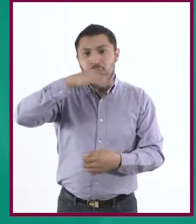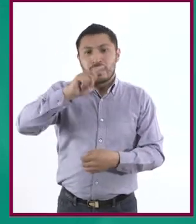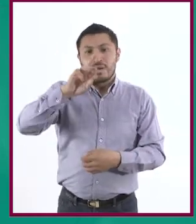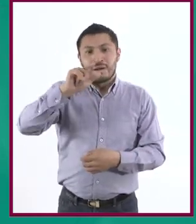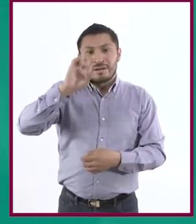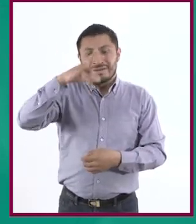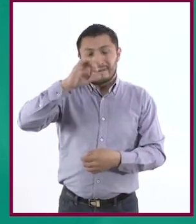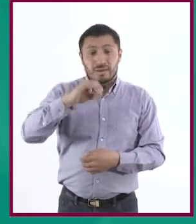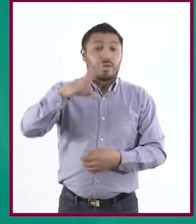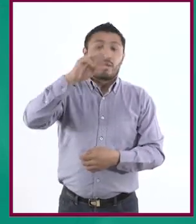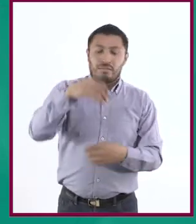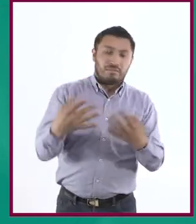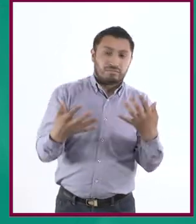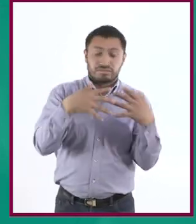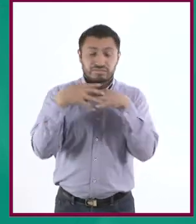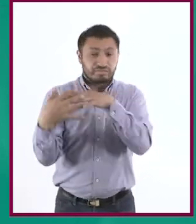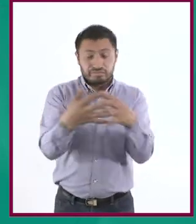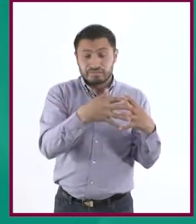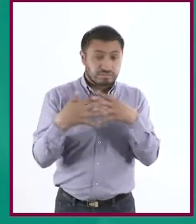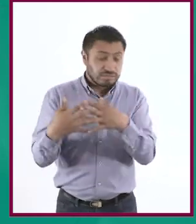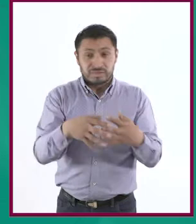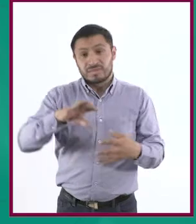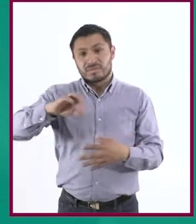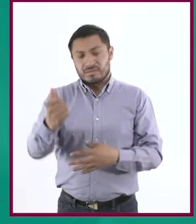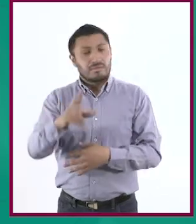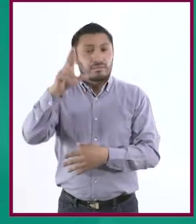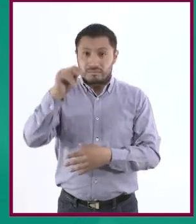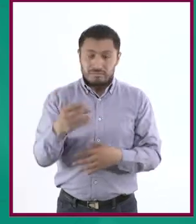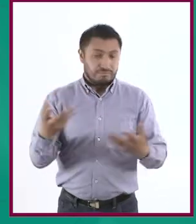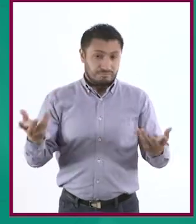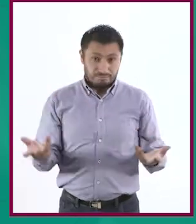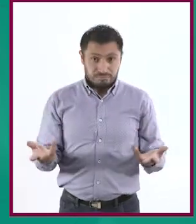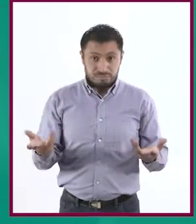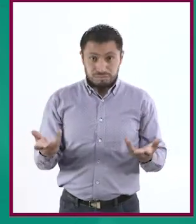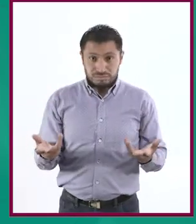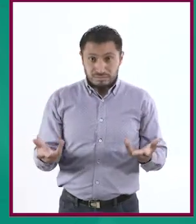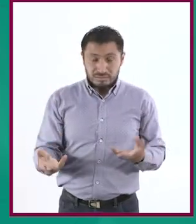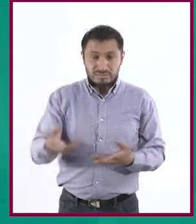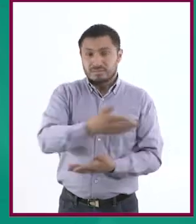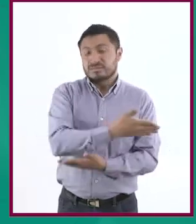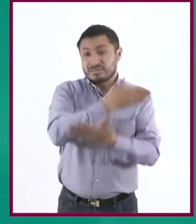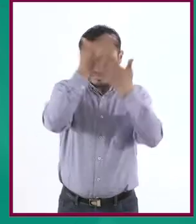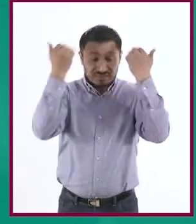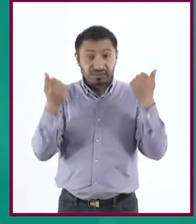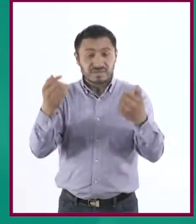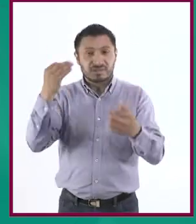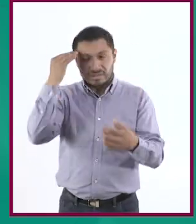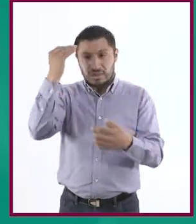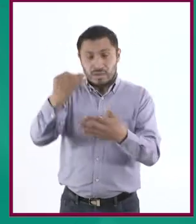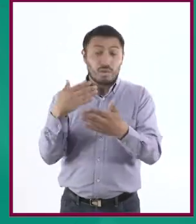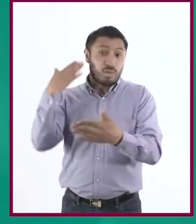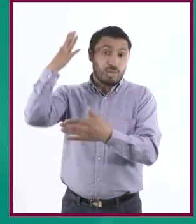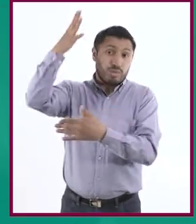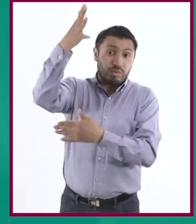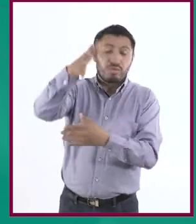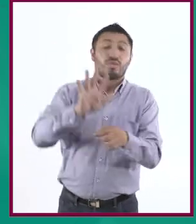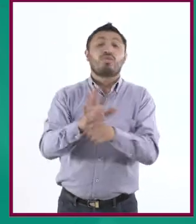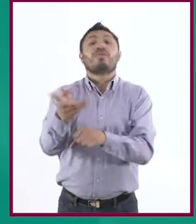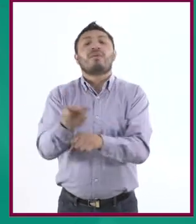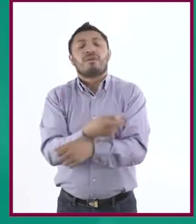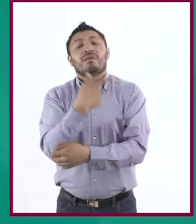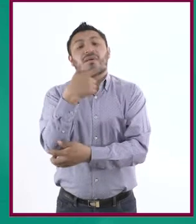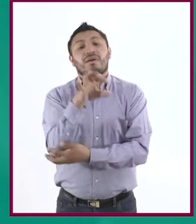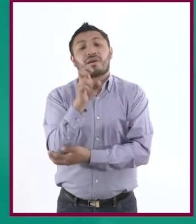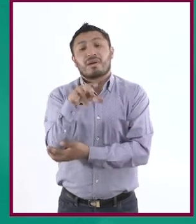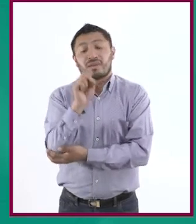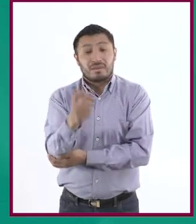transgénico no se va a mezclar con el que no lo es. Y no sabemos a largo plazo qué va a pasar con esos